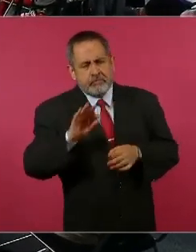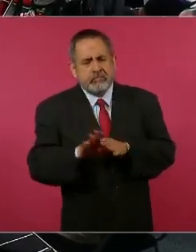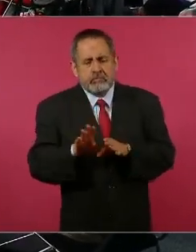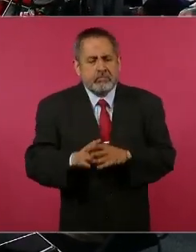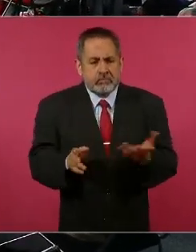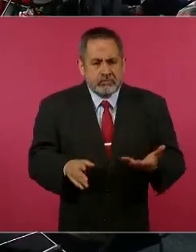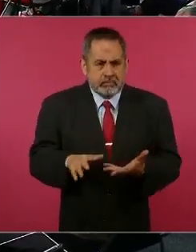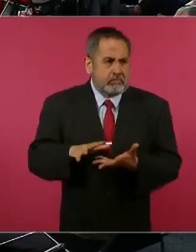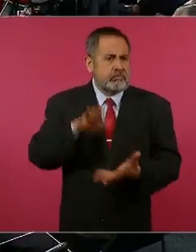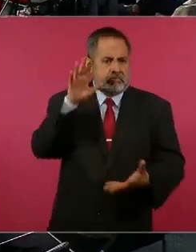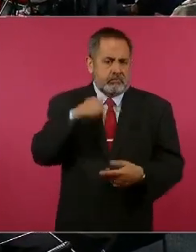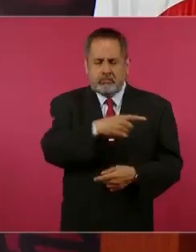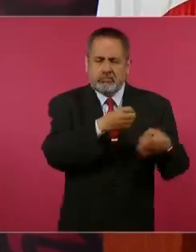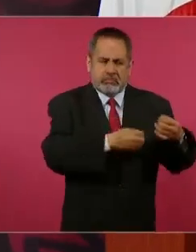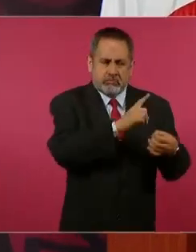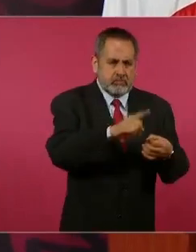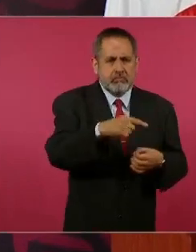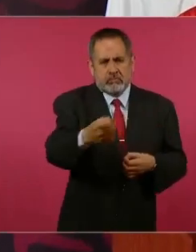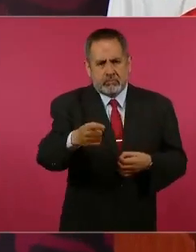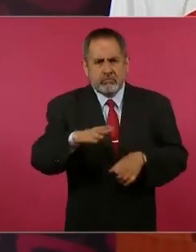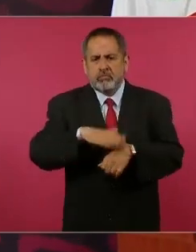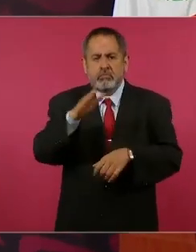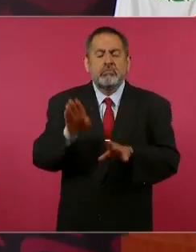Que son más que los jueces.